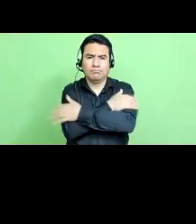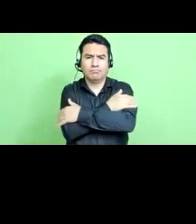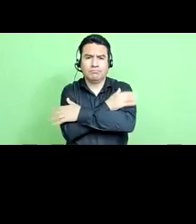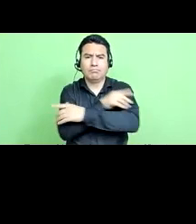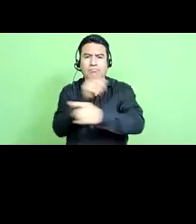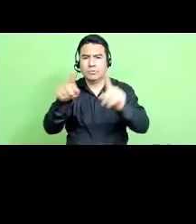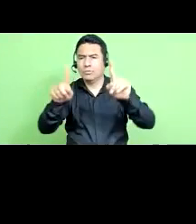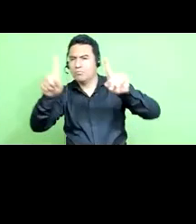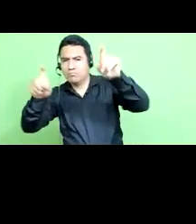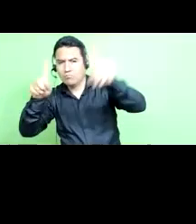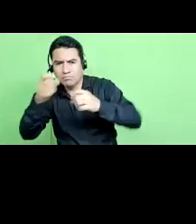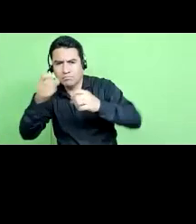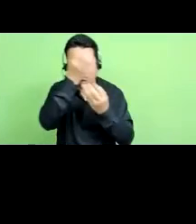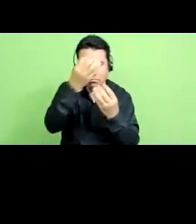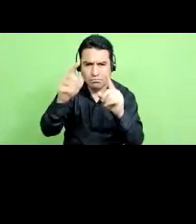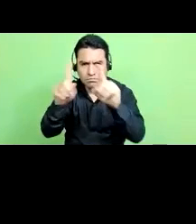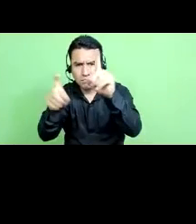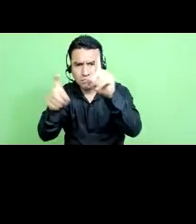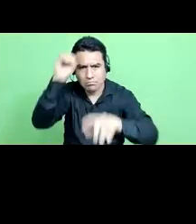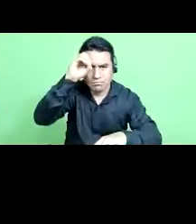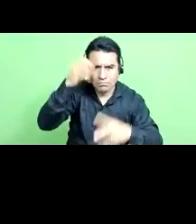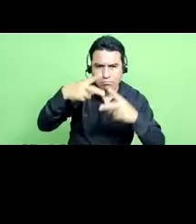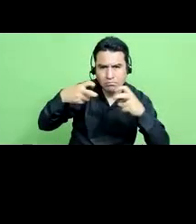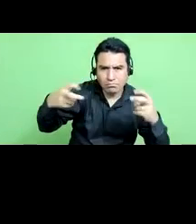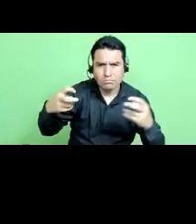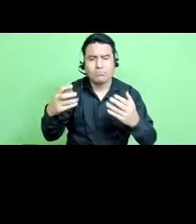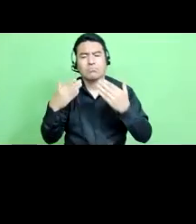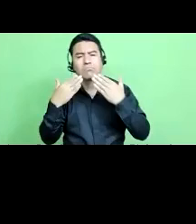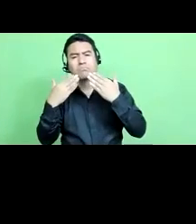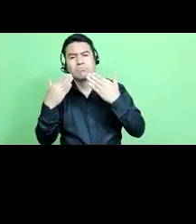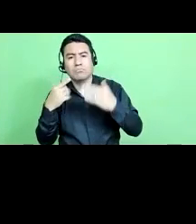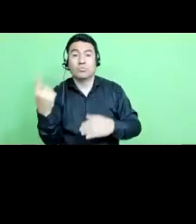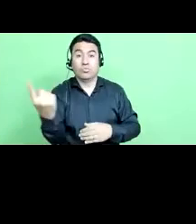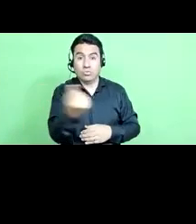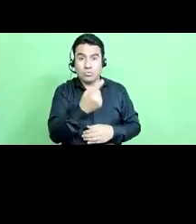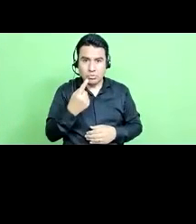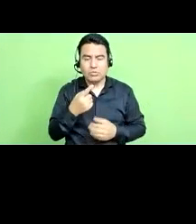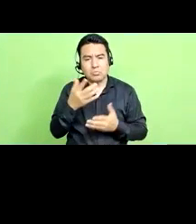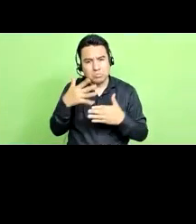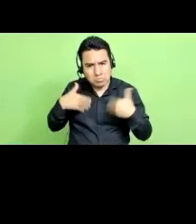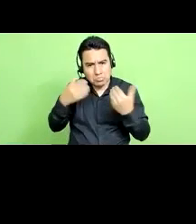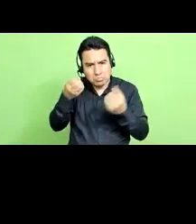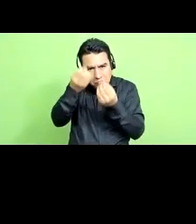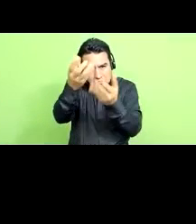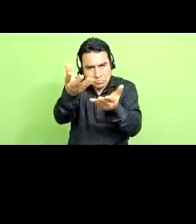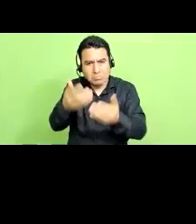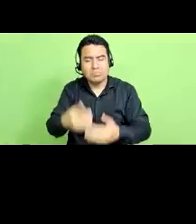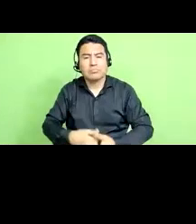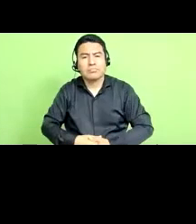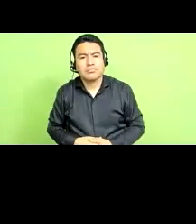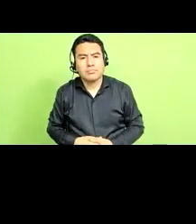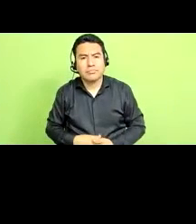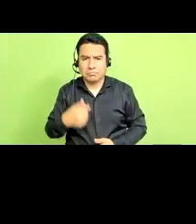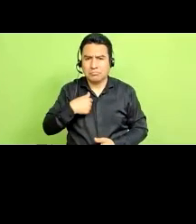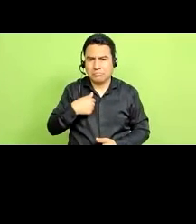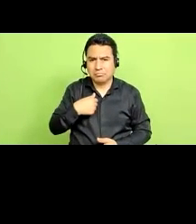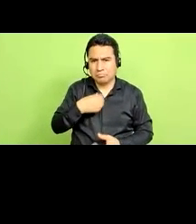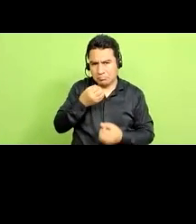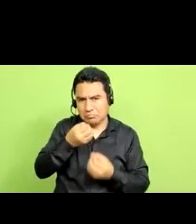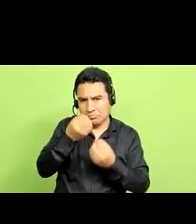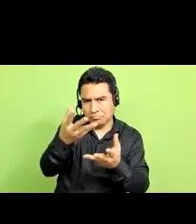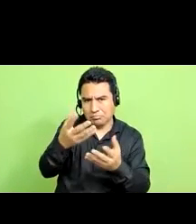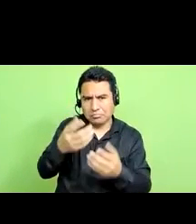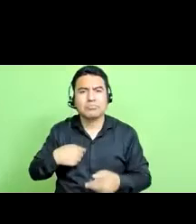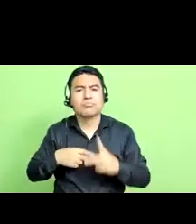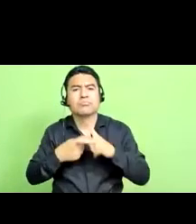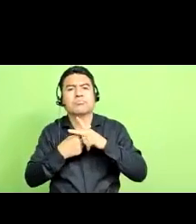y aportes que de alguna manera nosotros como usuarios podemos brindar y bueno para comer iniciar yo